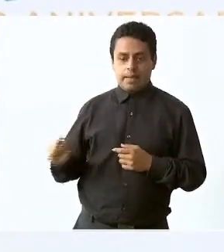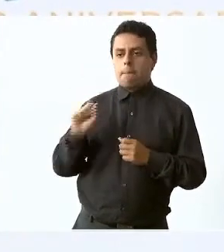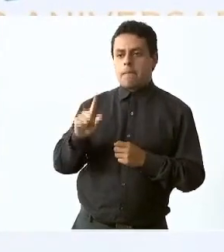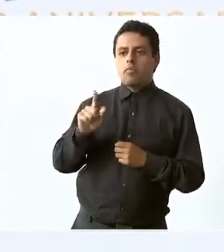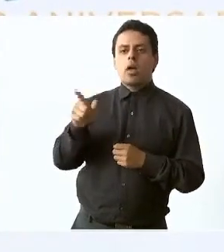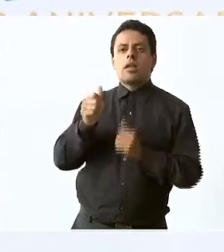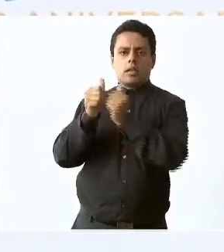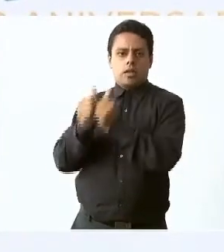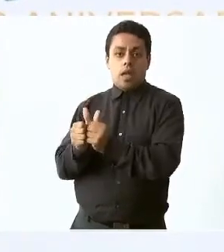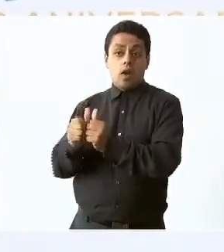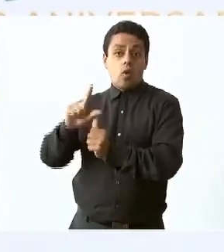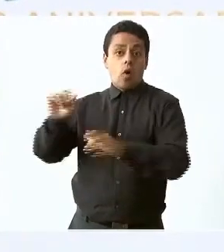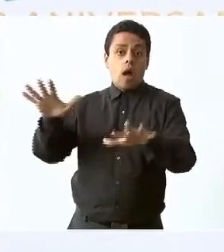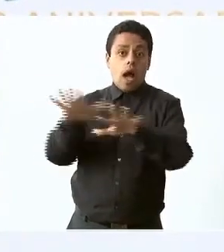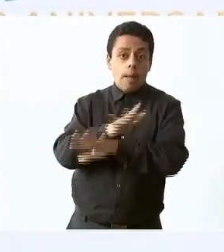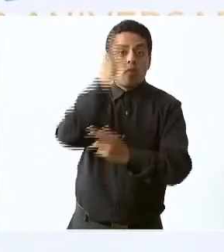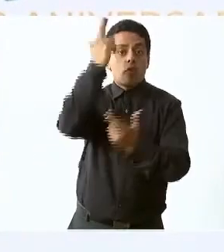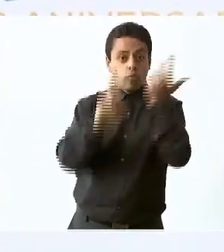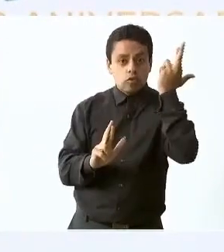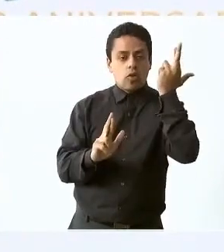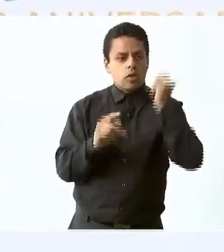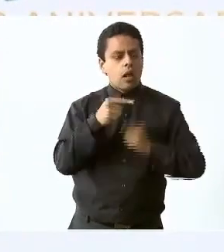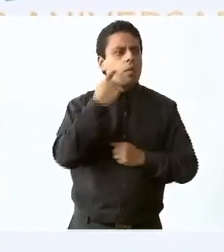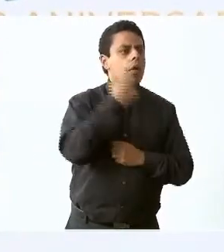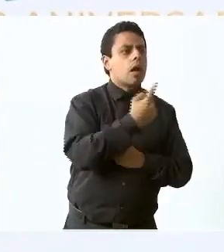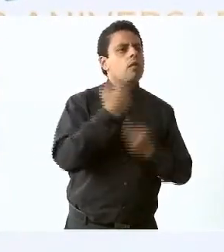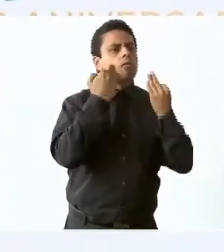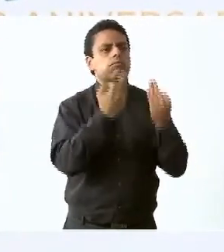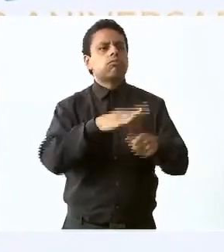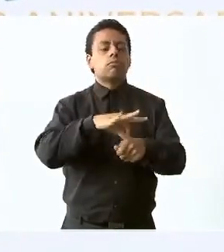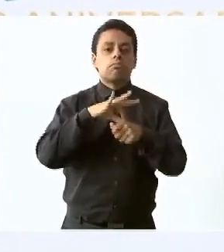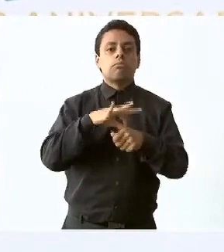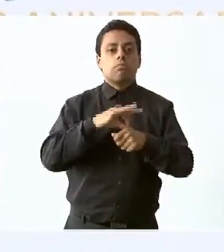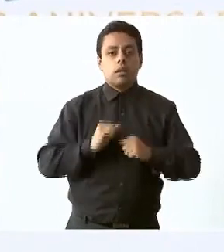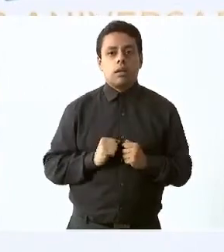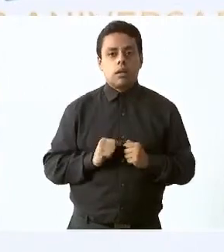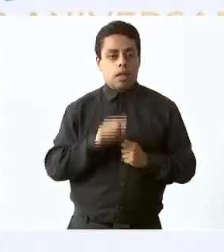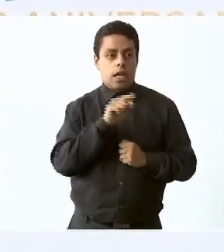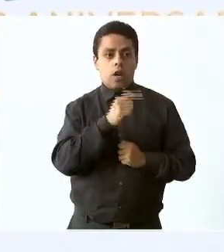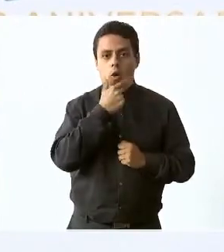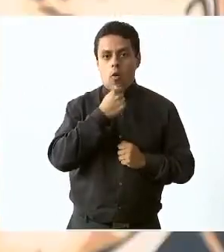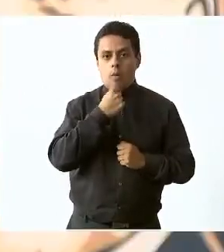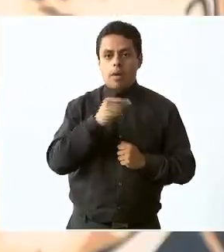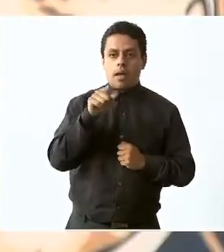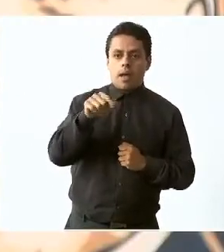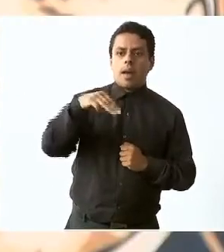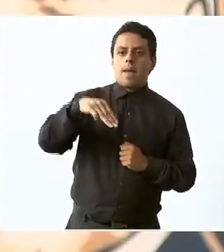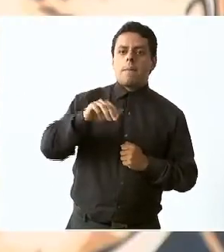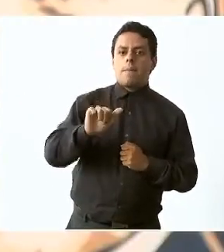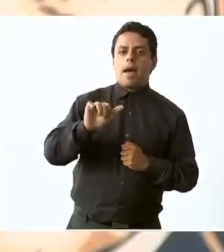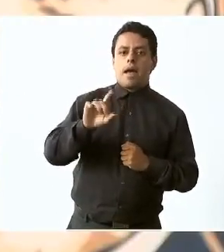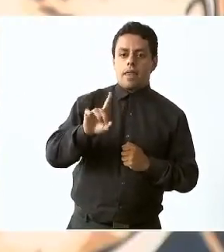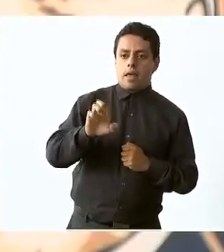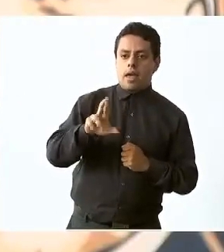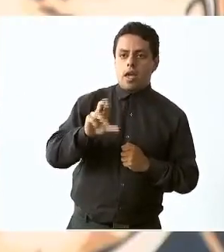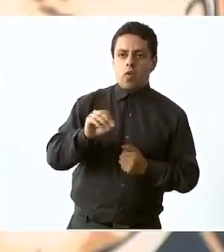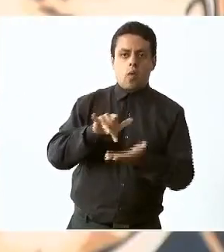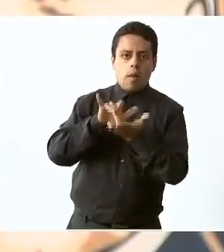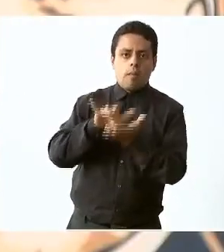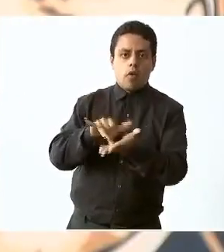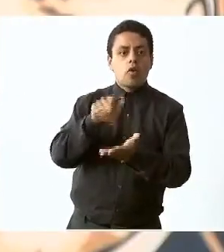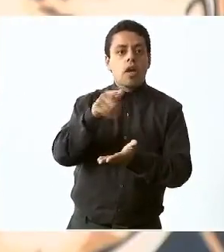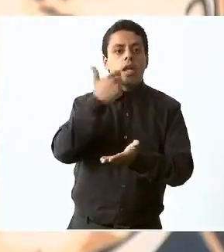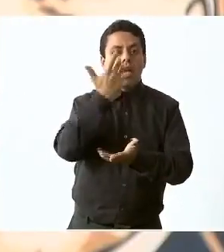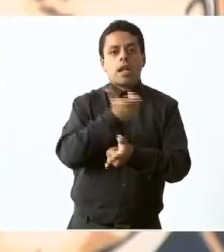su tiempo, López Velarde también se caracterizó por ser un maderista con tendencias libertarias,